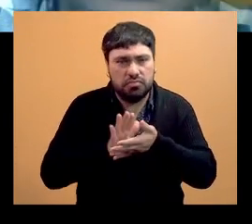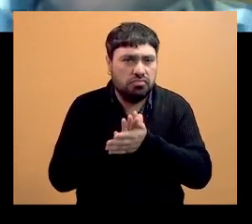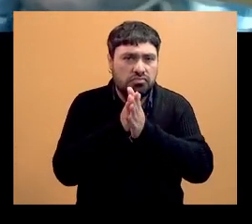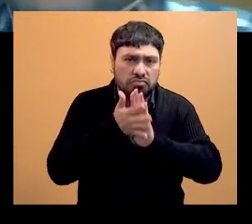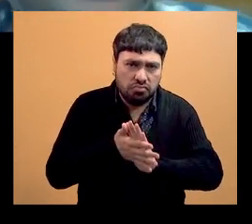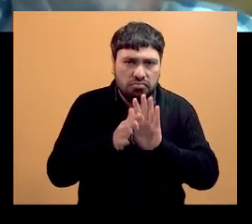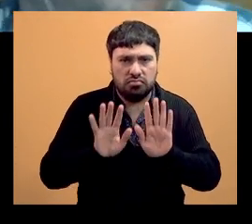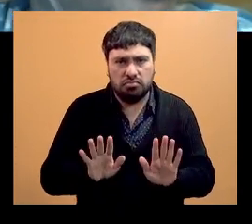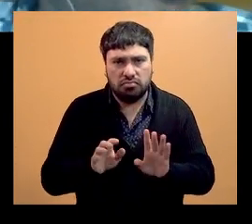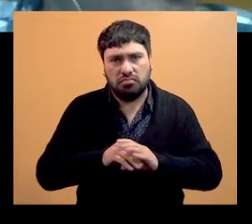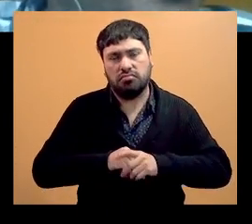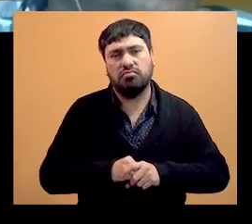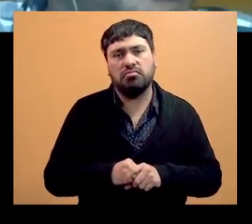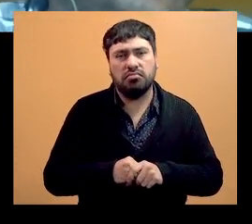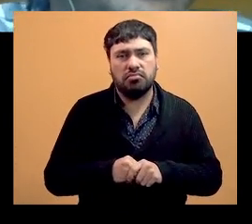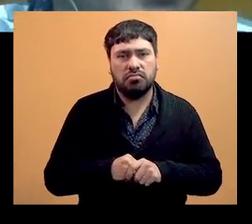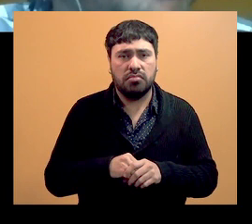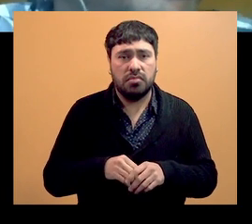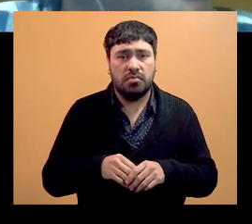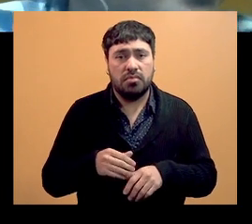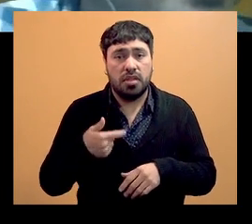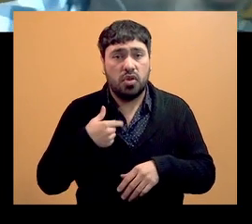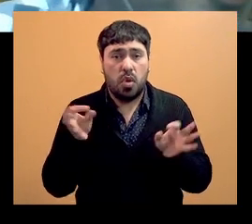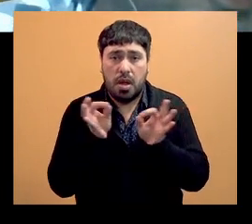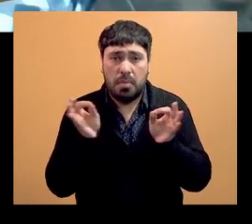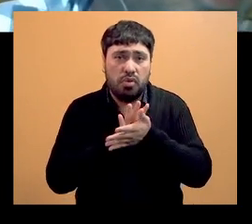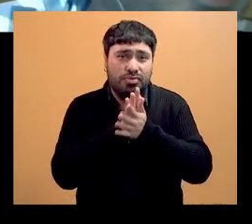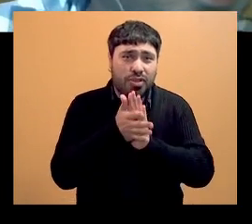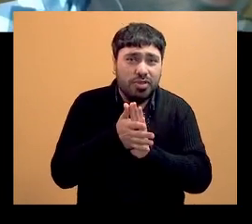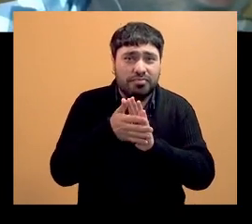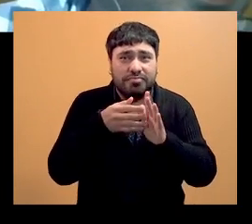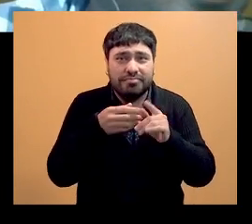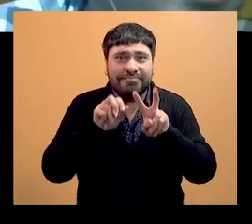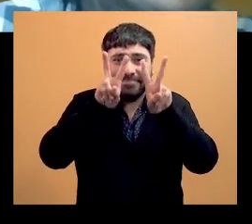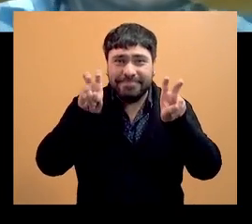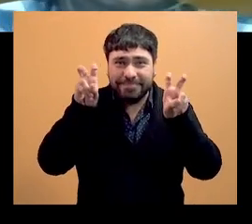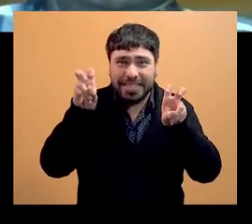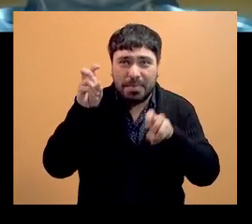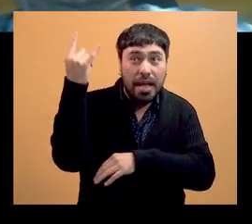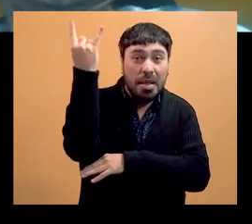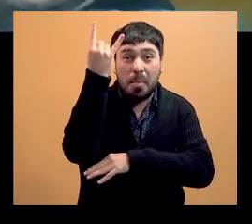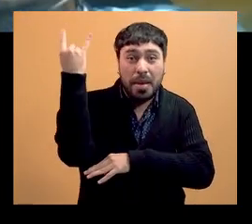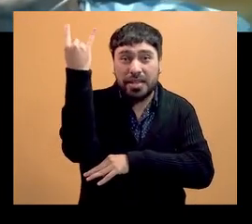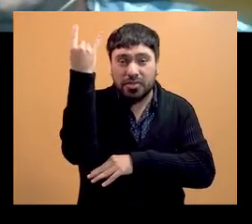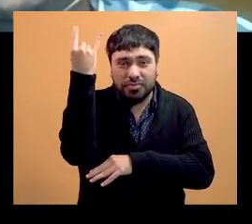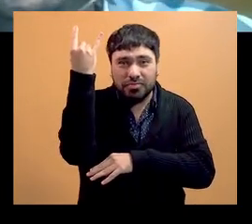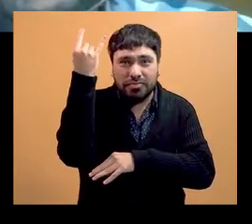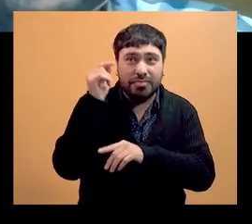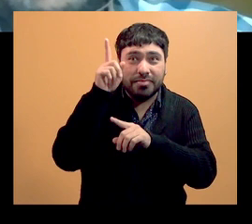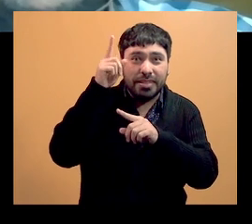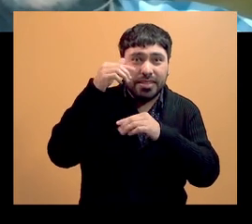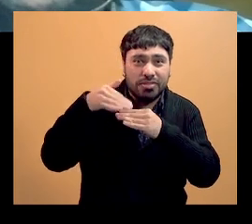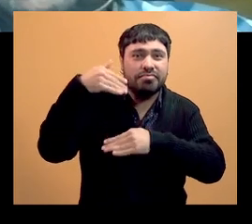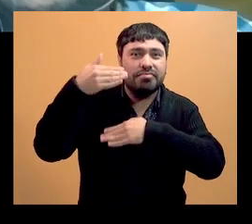podemos esperar en en los próximos años. Así que gracias por permitirme esta charla, que el título